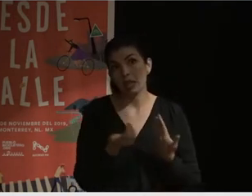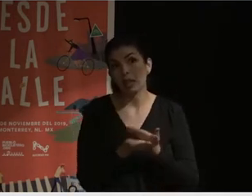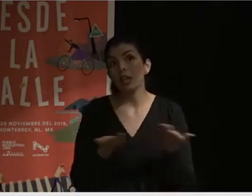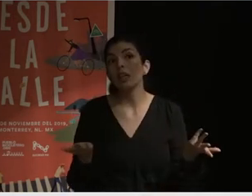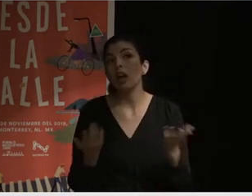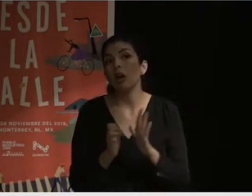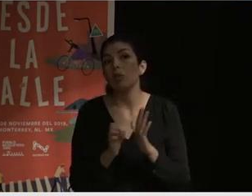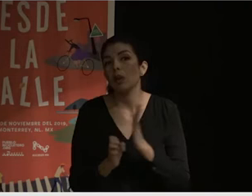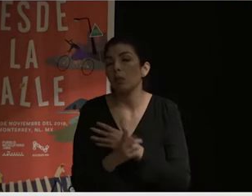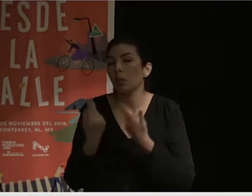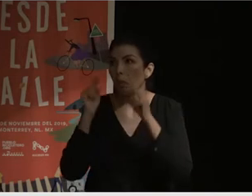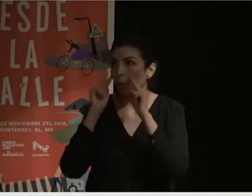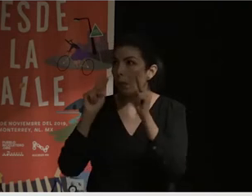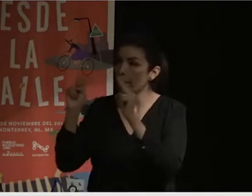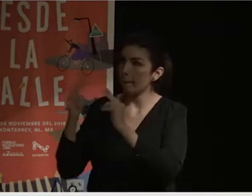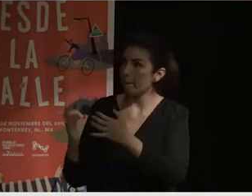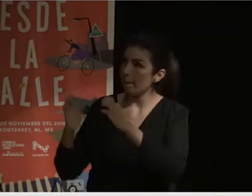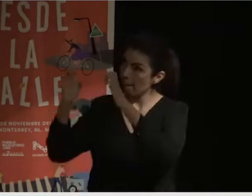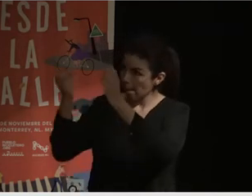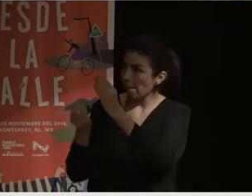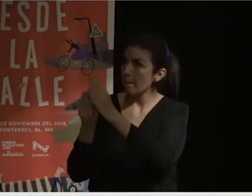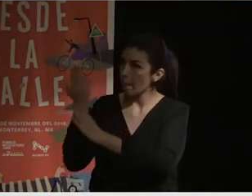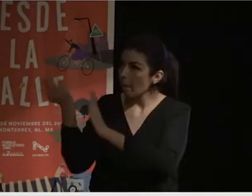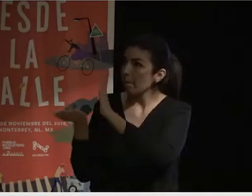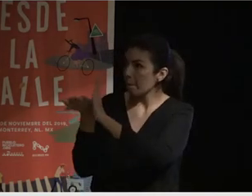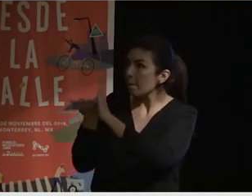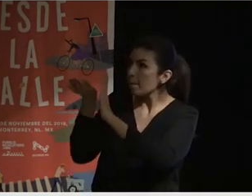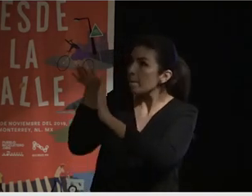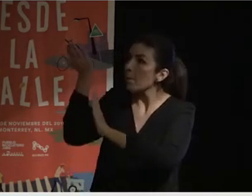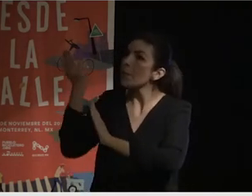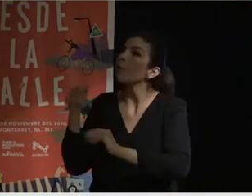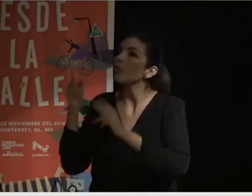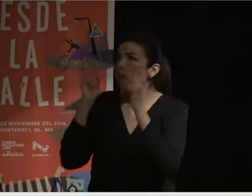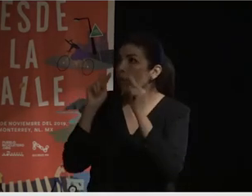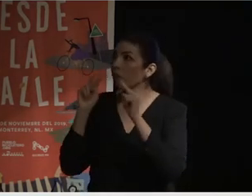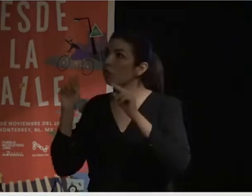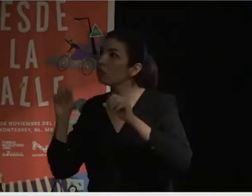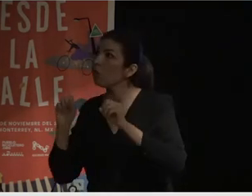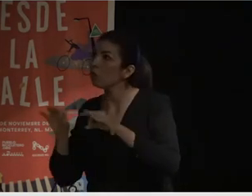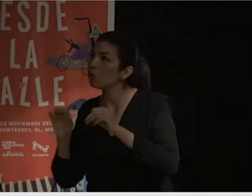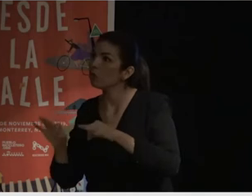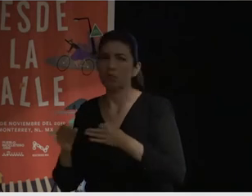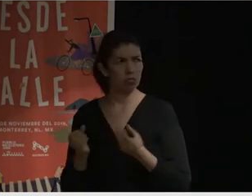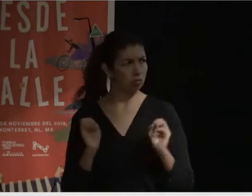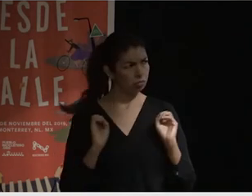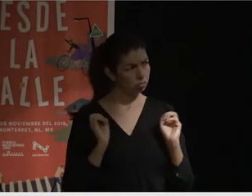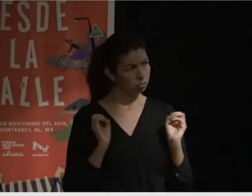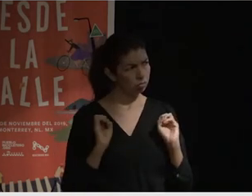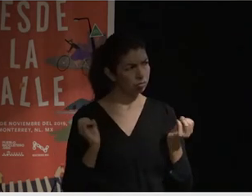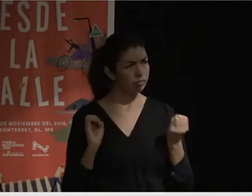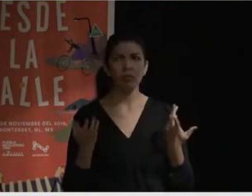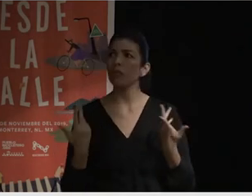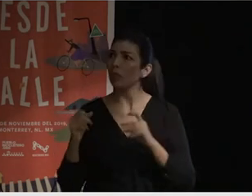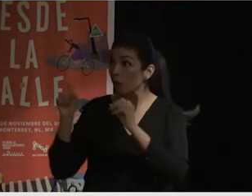viene ese dinero? Hay permisos que se dan fácilmente, pero hoy en día pareciera que la pregunta es ¿quién